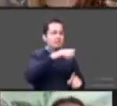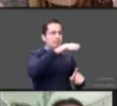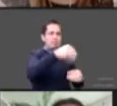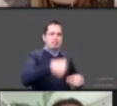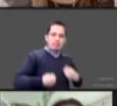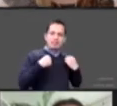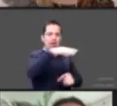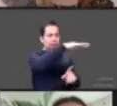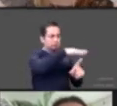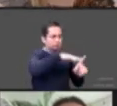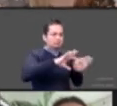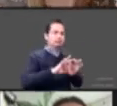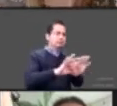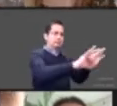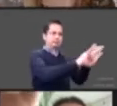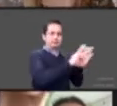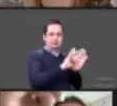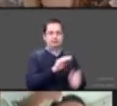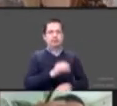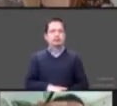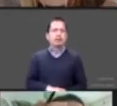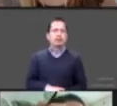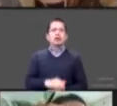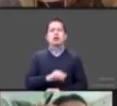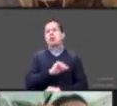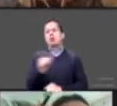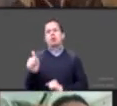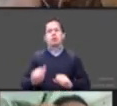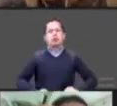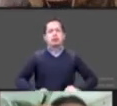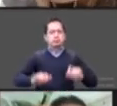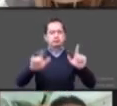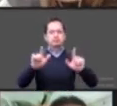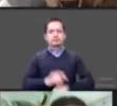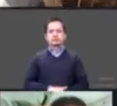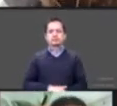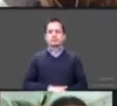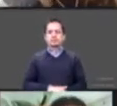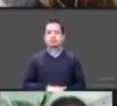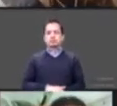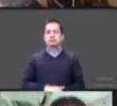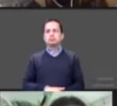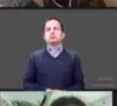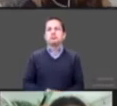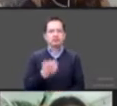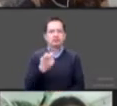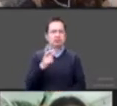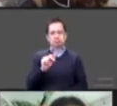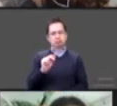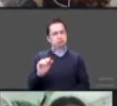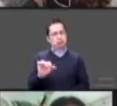En este sentido, si me ayudan con la siguiente de nueva cuenta, esto me lo salto, por favor.